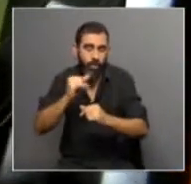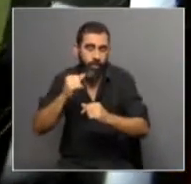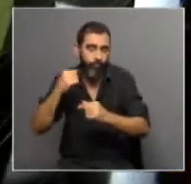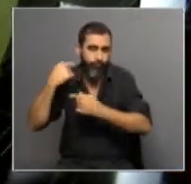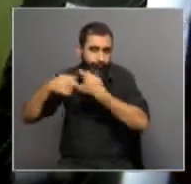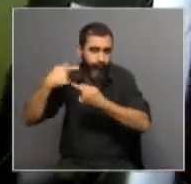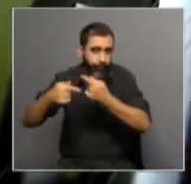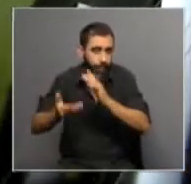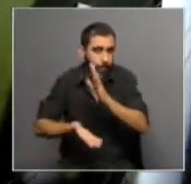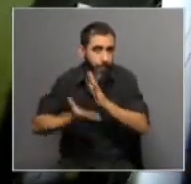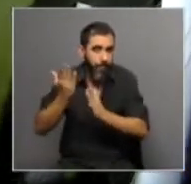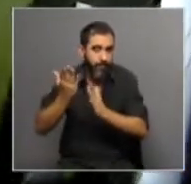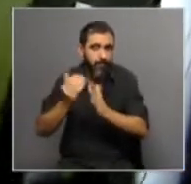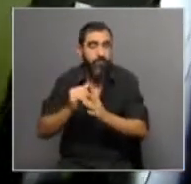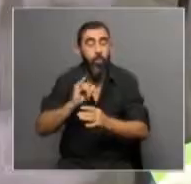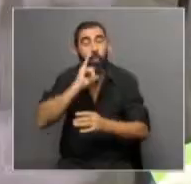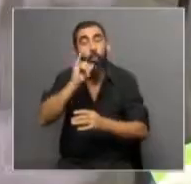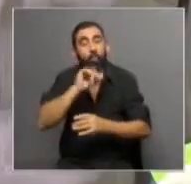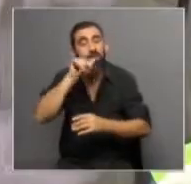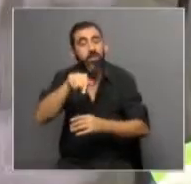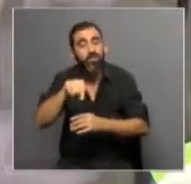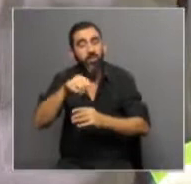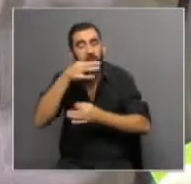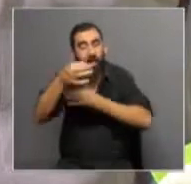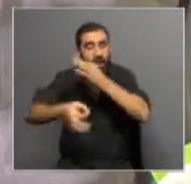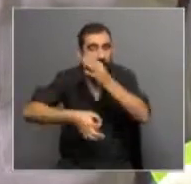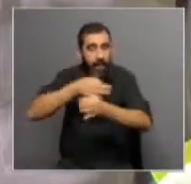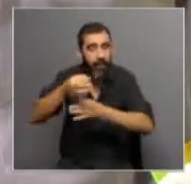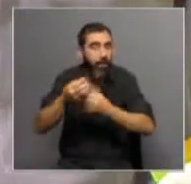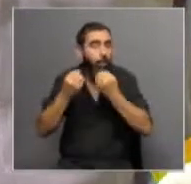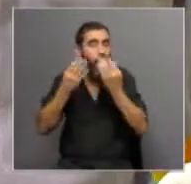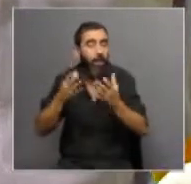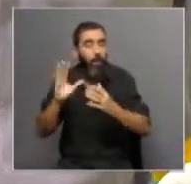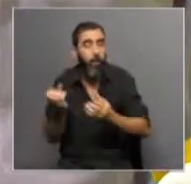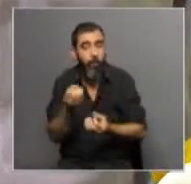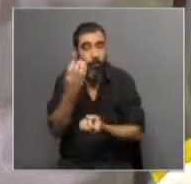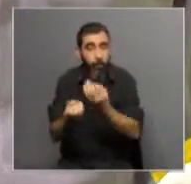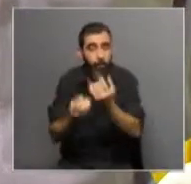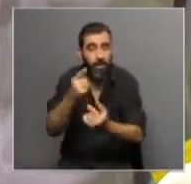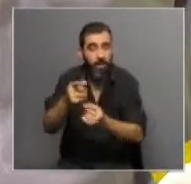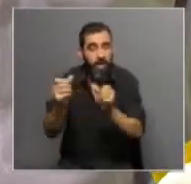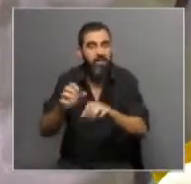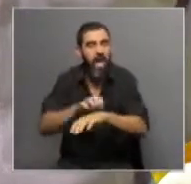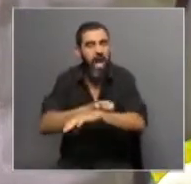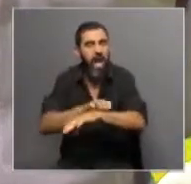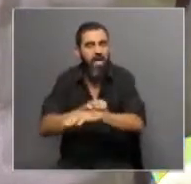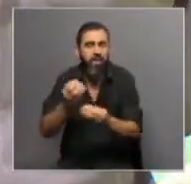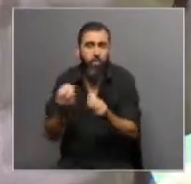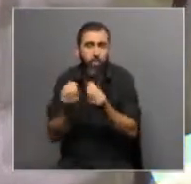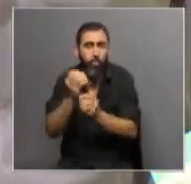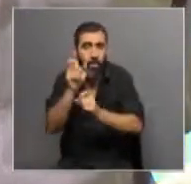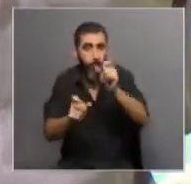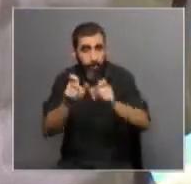folclóricas, bueno, cuentan o tratan de explicar por qué esta planta genera tanta alergia a mucha gente,